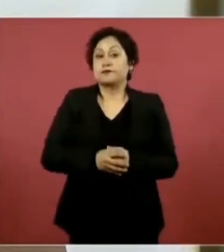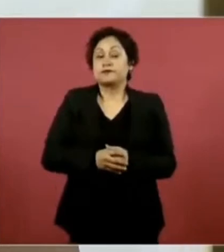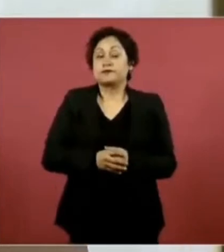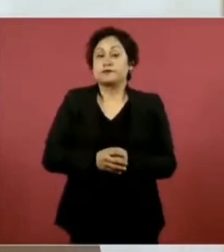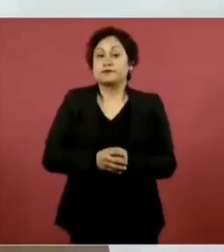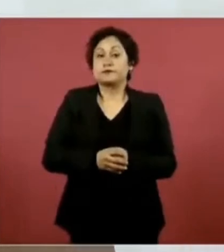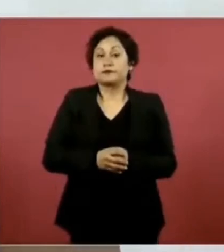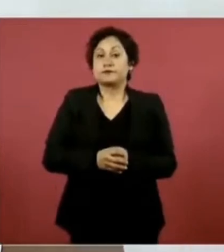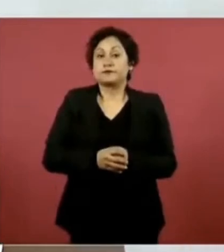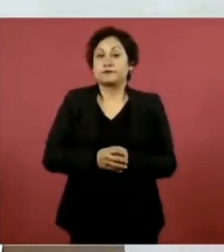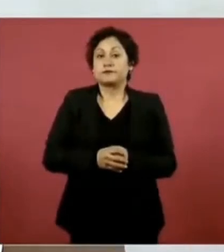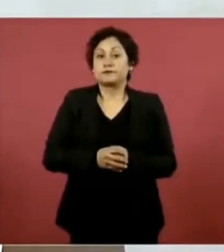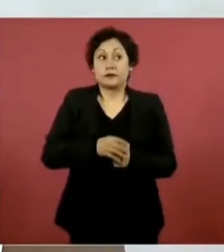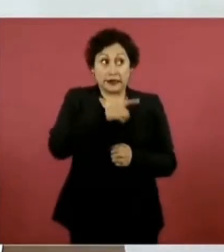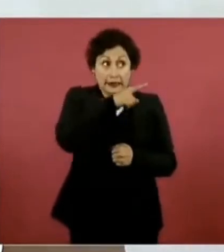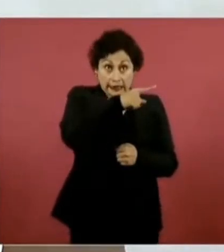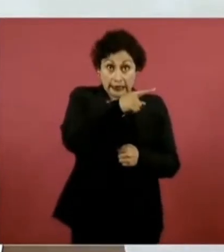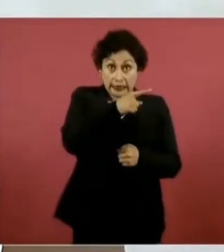manda el pueblo.